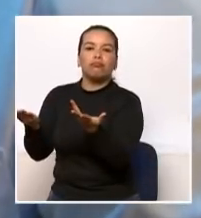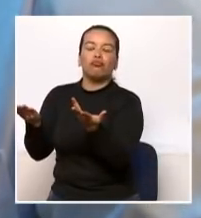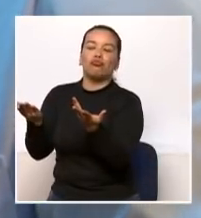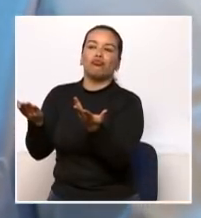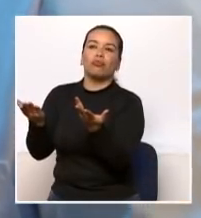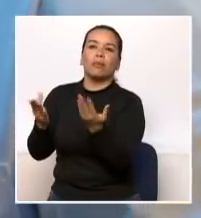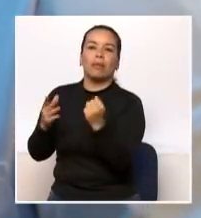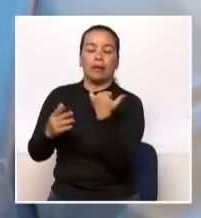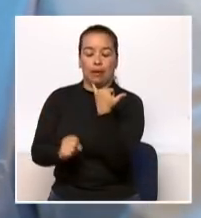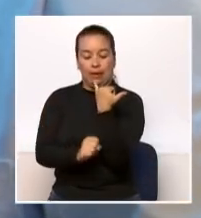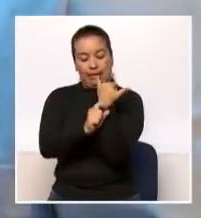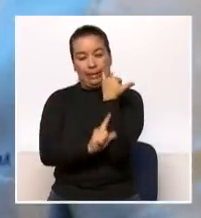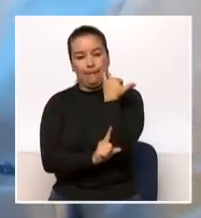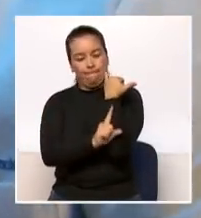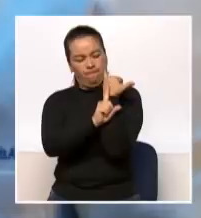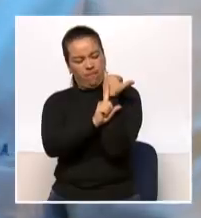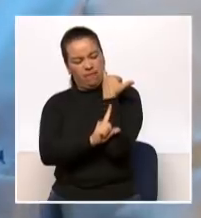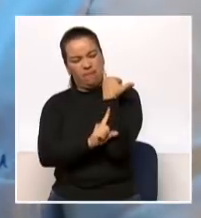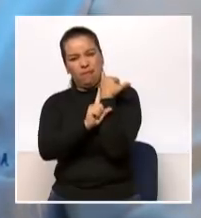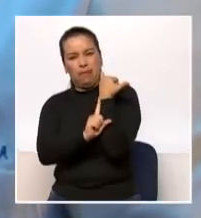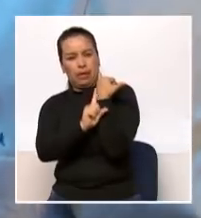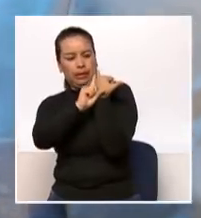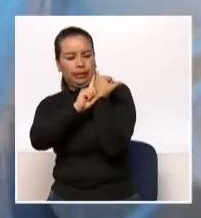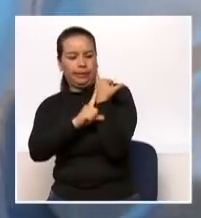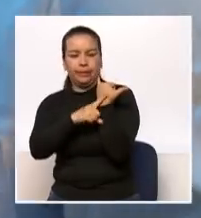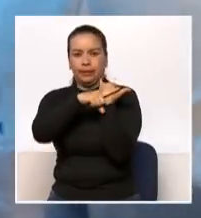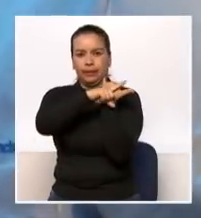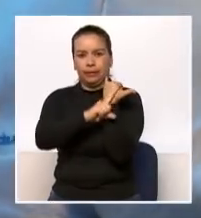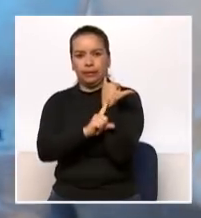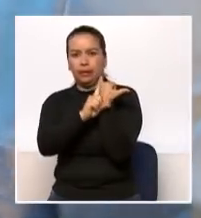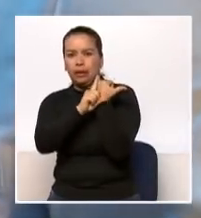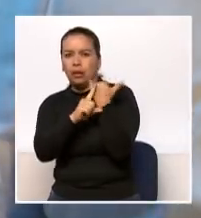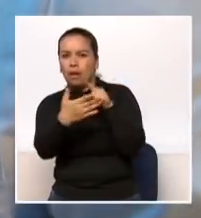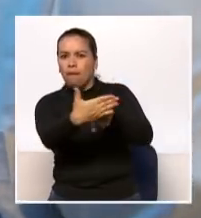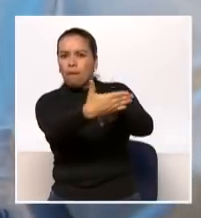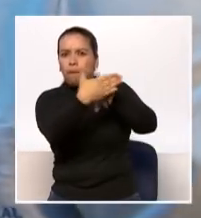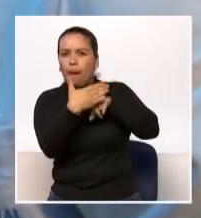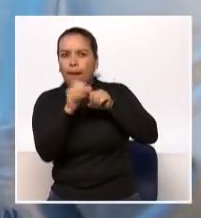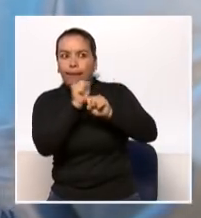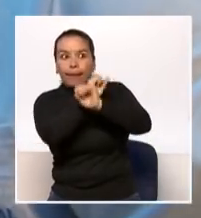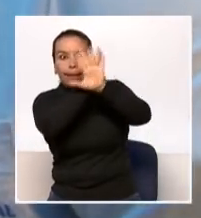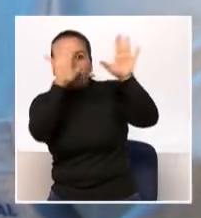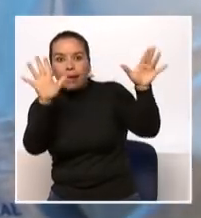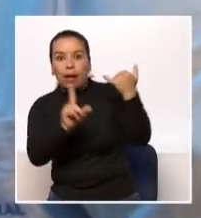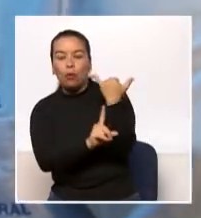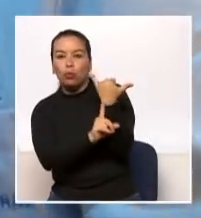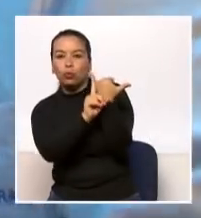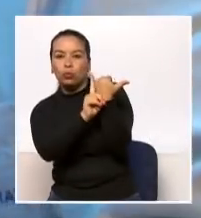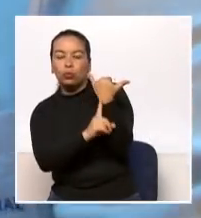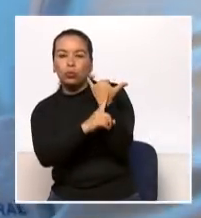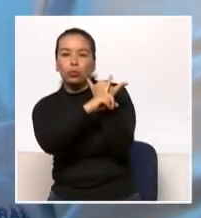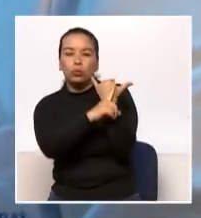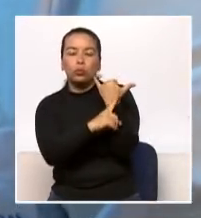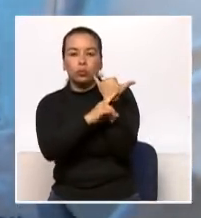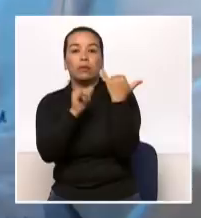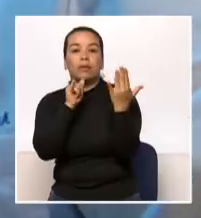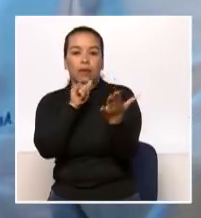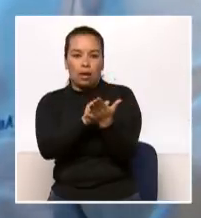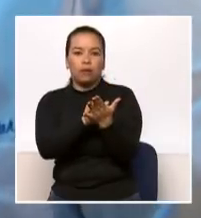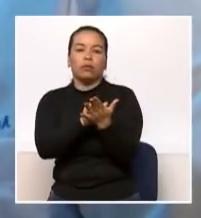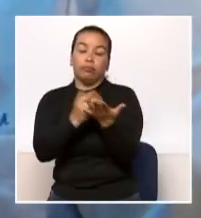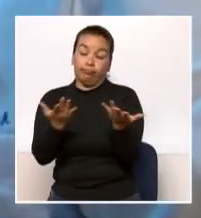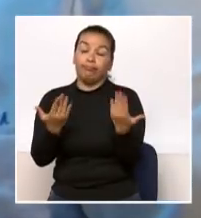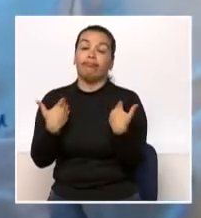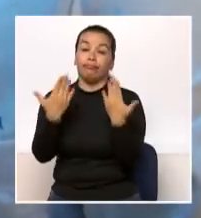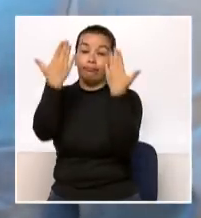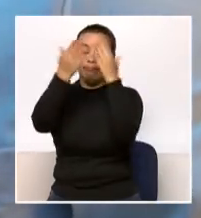cuello uterino, ¿sí? Y a los anexos, y a los ovarios. Entonces nos puede dar una imagen más fidedigna obviamente de estas partes que con esta ecografía